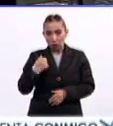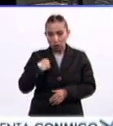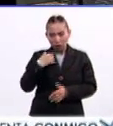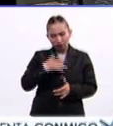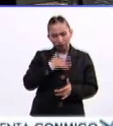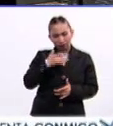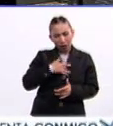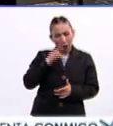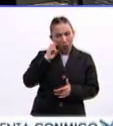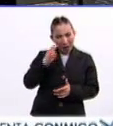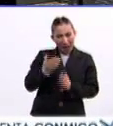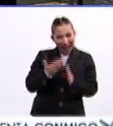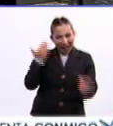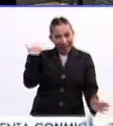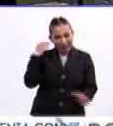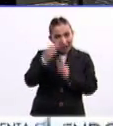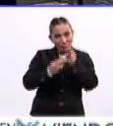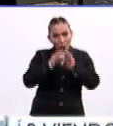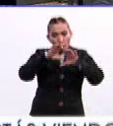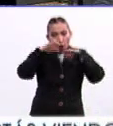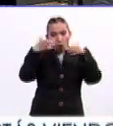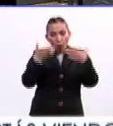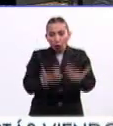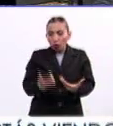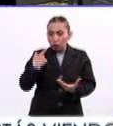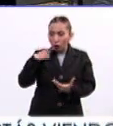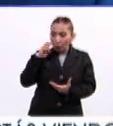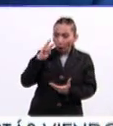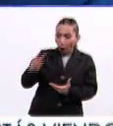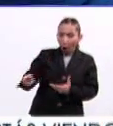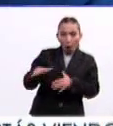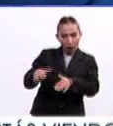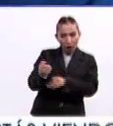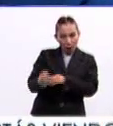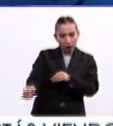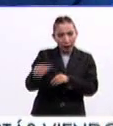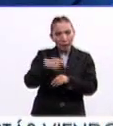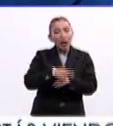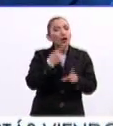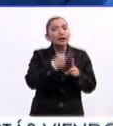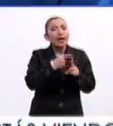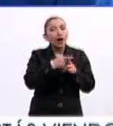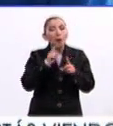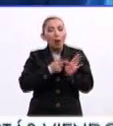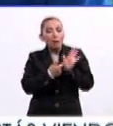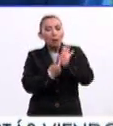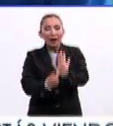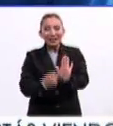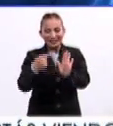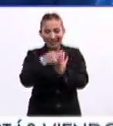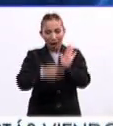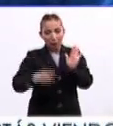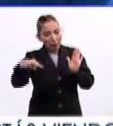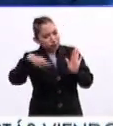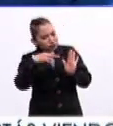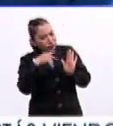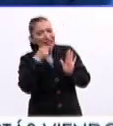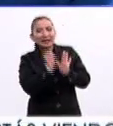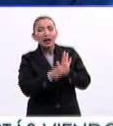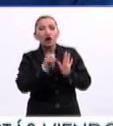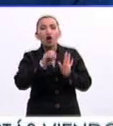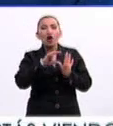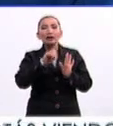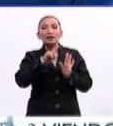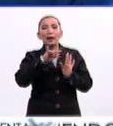a nivel mundial, quien la puso un poquito más allá en los espacios visibles a Sor Juana fue Octavio Paz con su libro